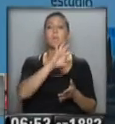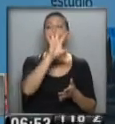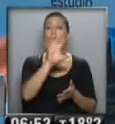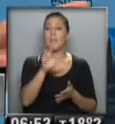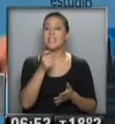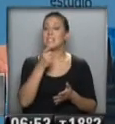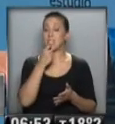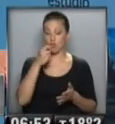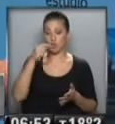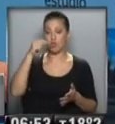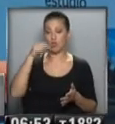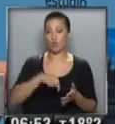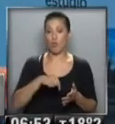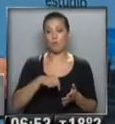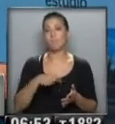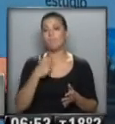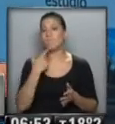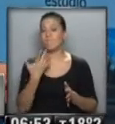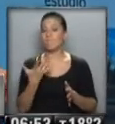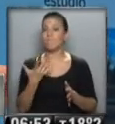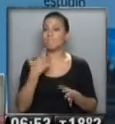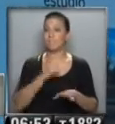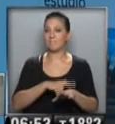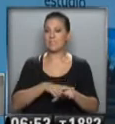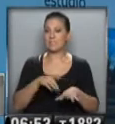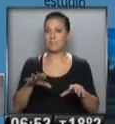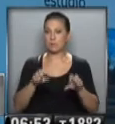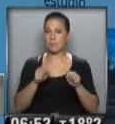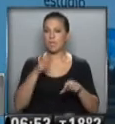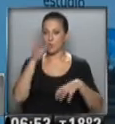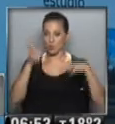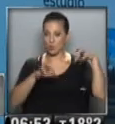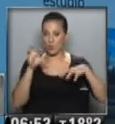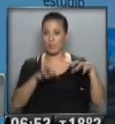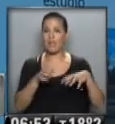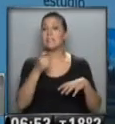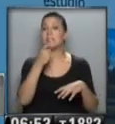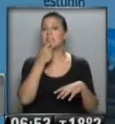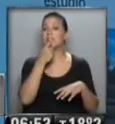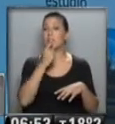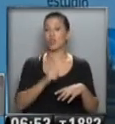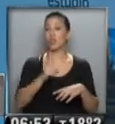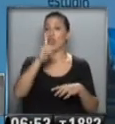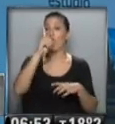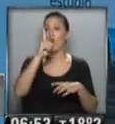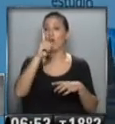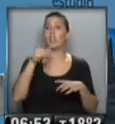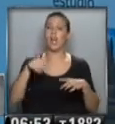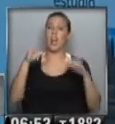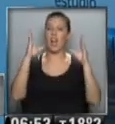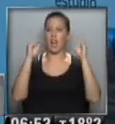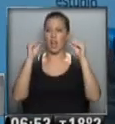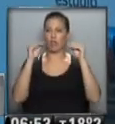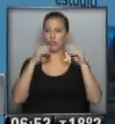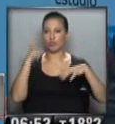estás en el sur, zona Bahía Blanca, desde tempranito la probabilidad de lluvia. Si estás en el norte, y para la nochecita